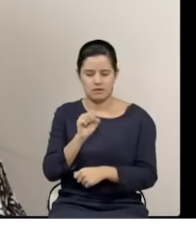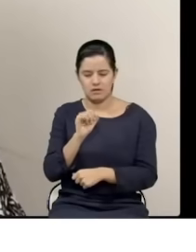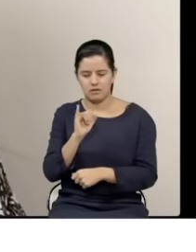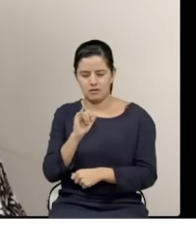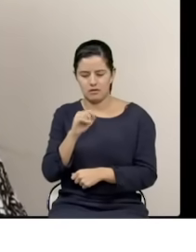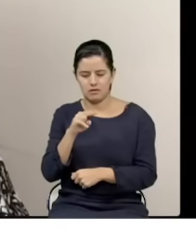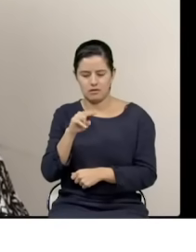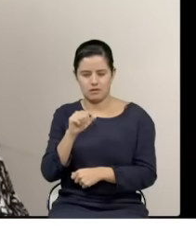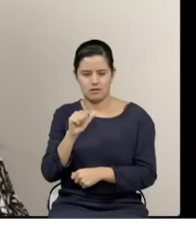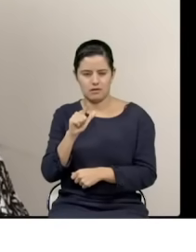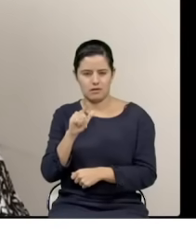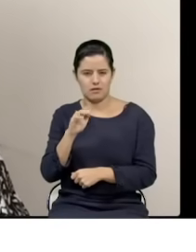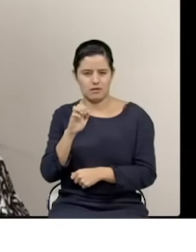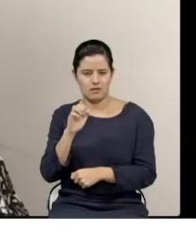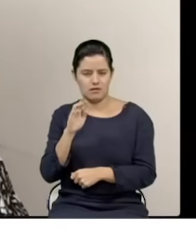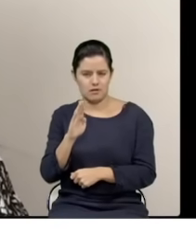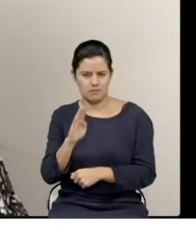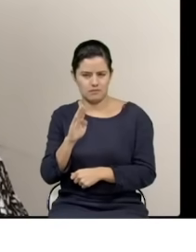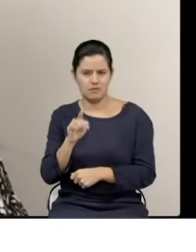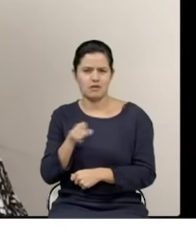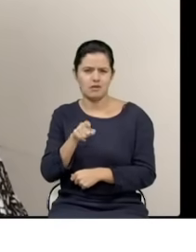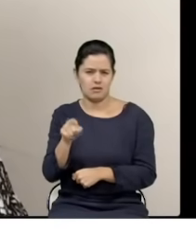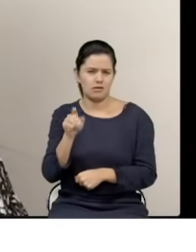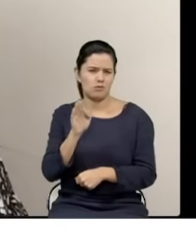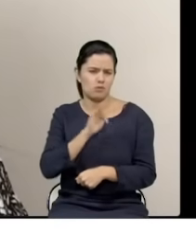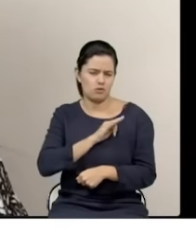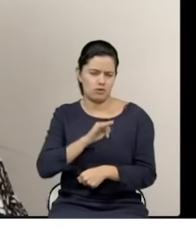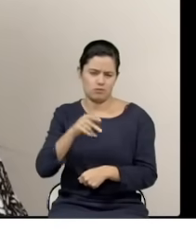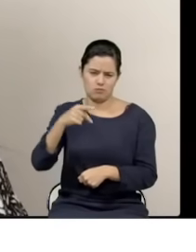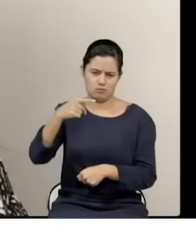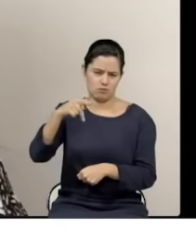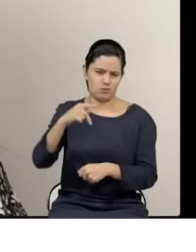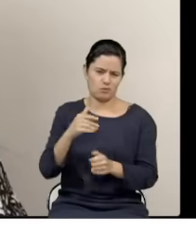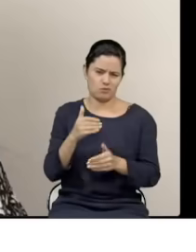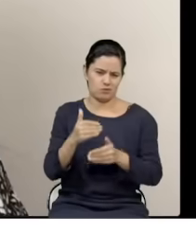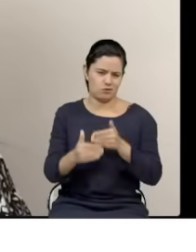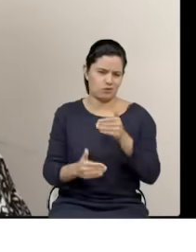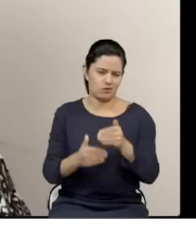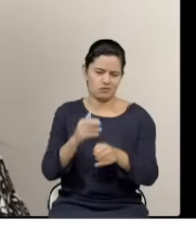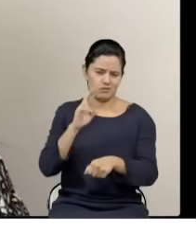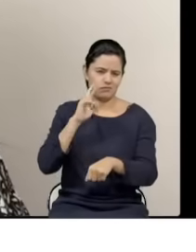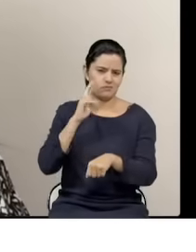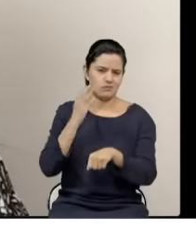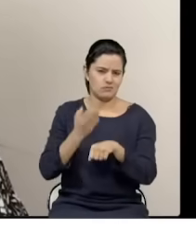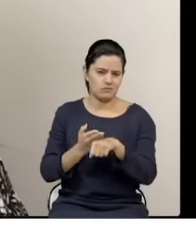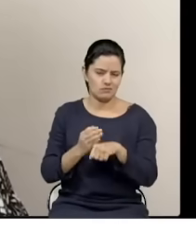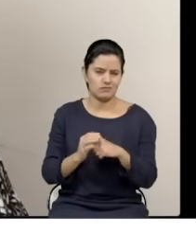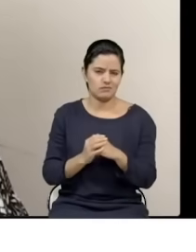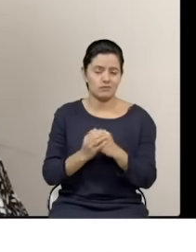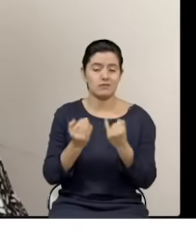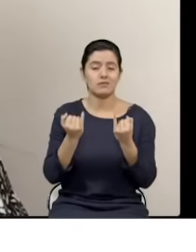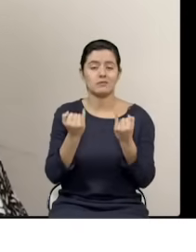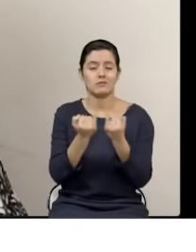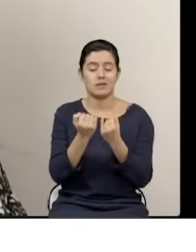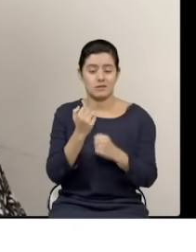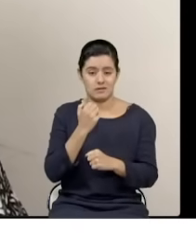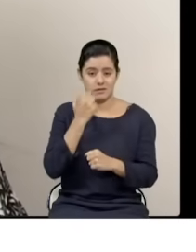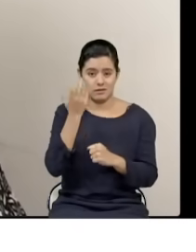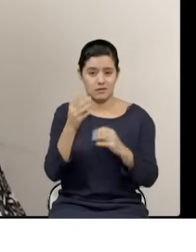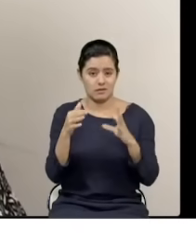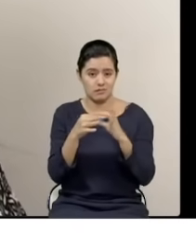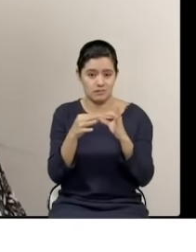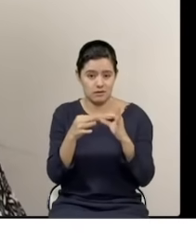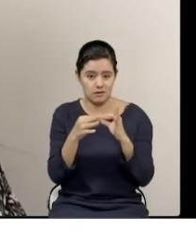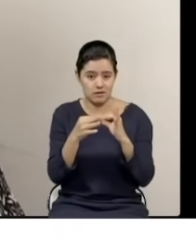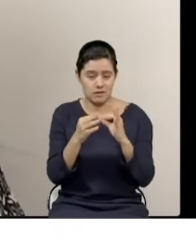del iteso se pueden hacer cargo de este proceso con el rigor comprometido y quieren subrayar también que el iteso no